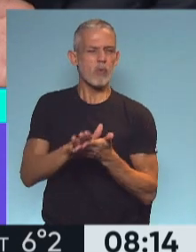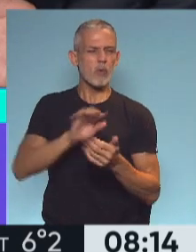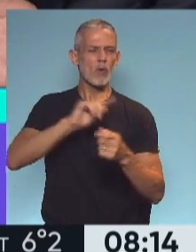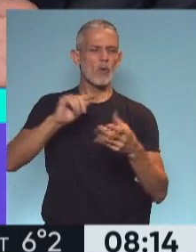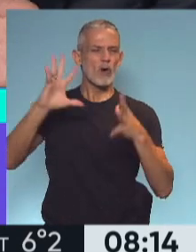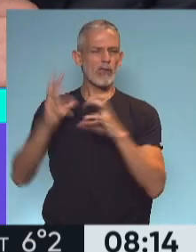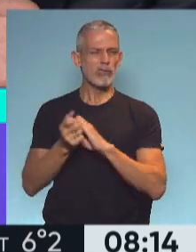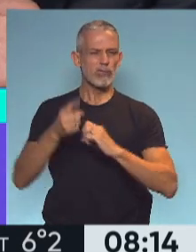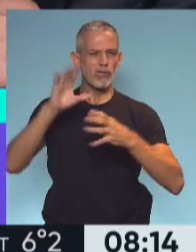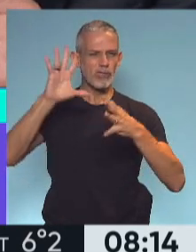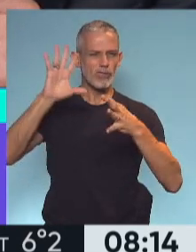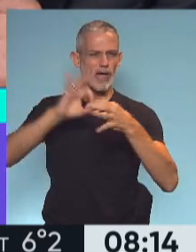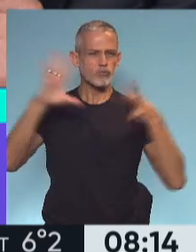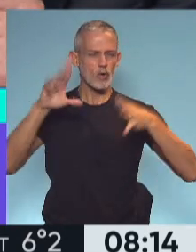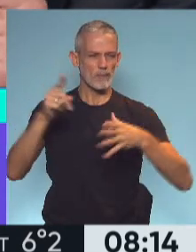del Poder Judicial.